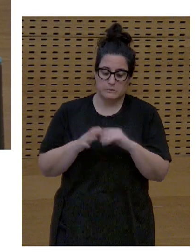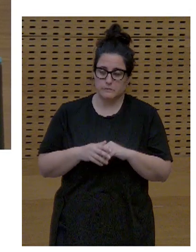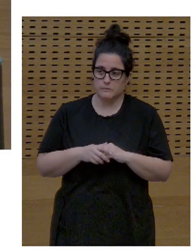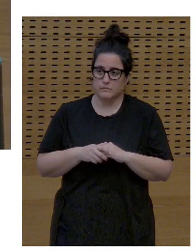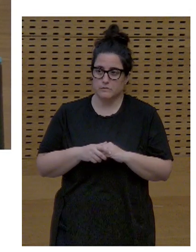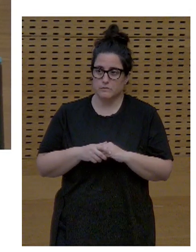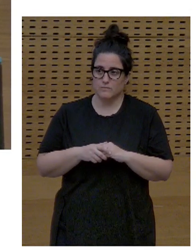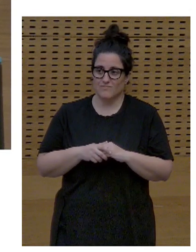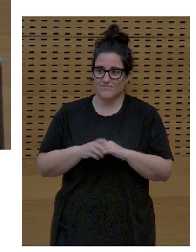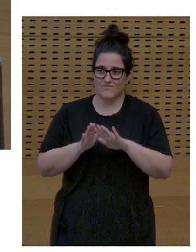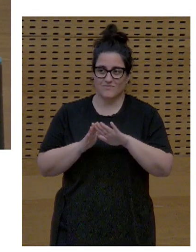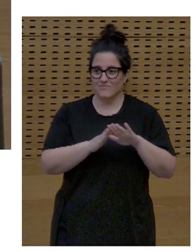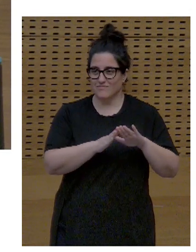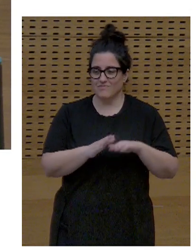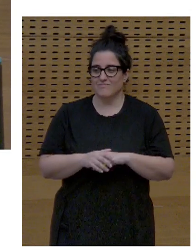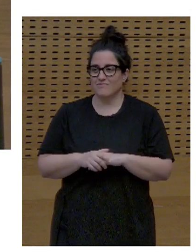Voy a pasar.